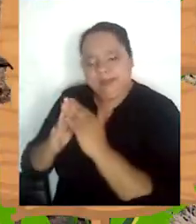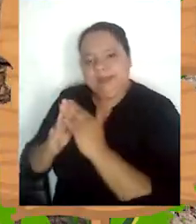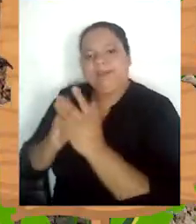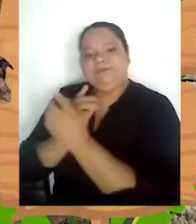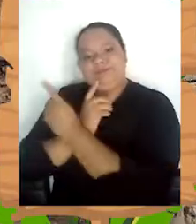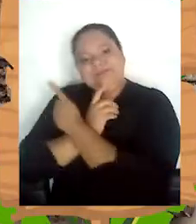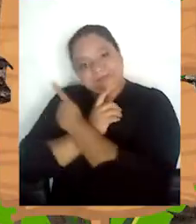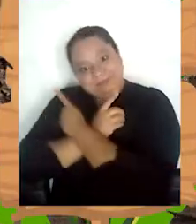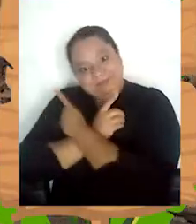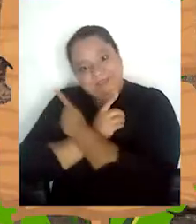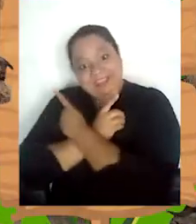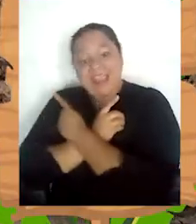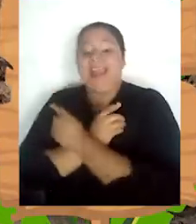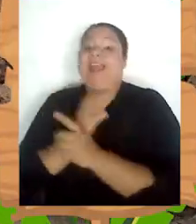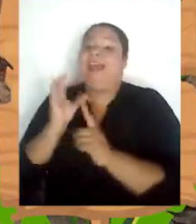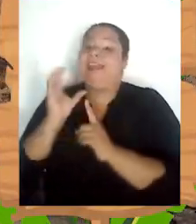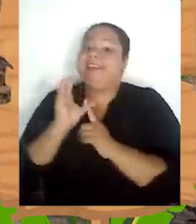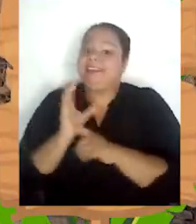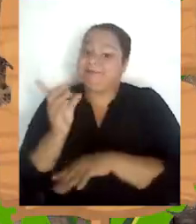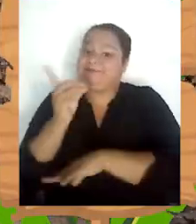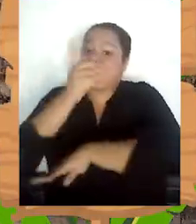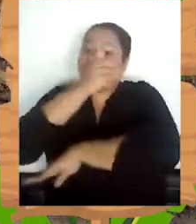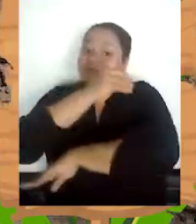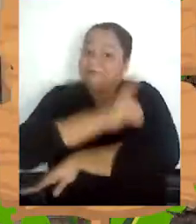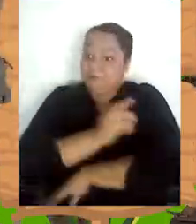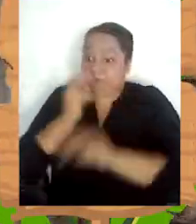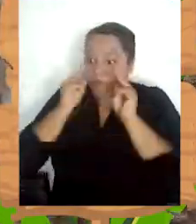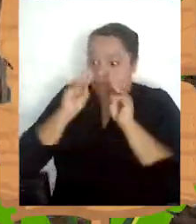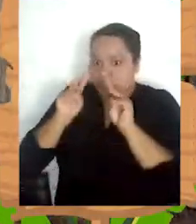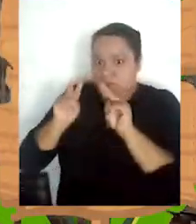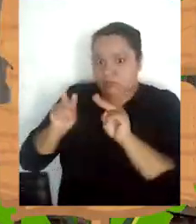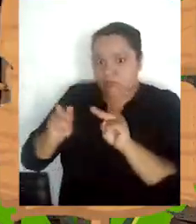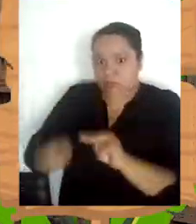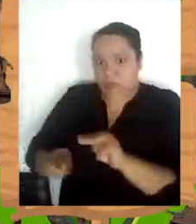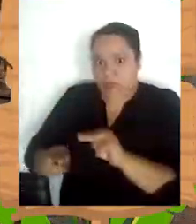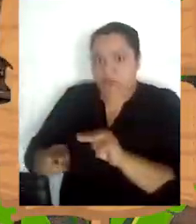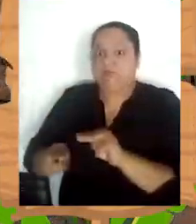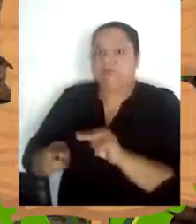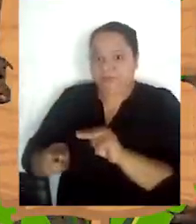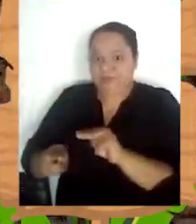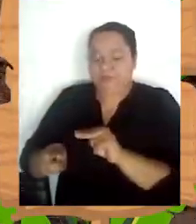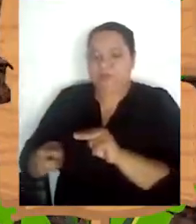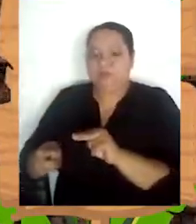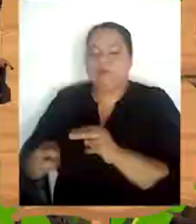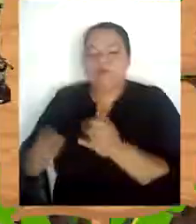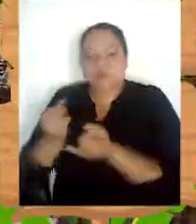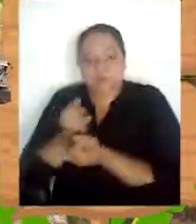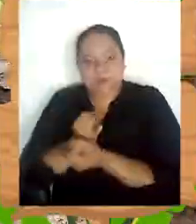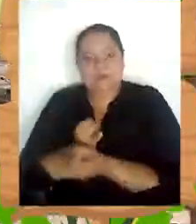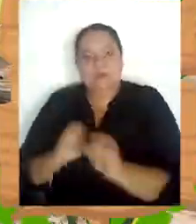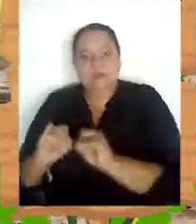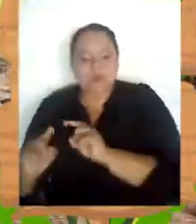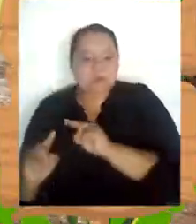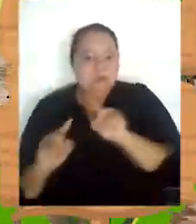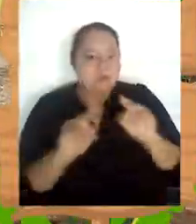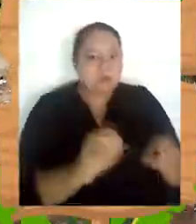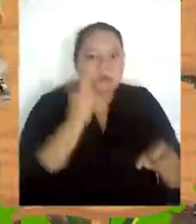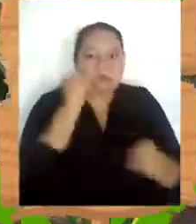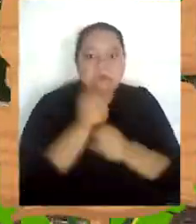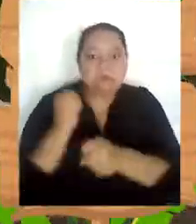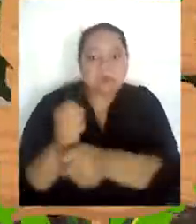Ezequiel cada día va creciendo y ahora va solo al monte. Y cuando